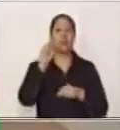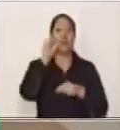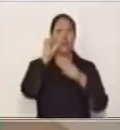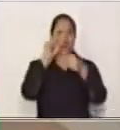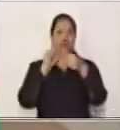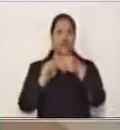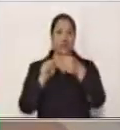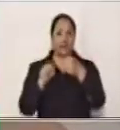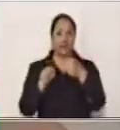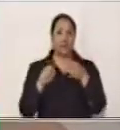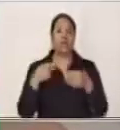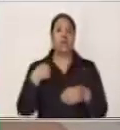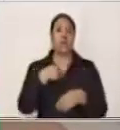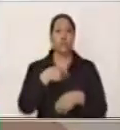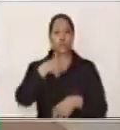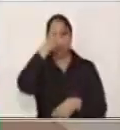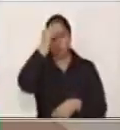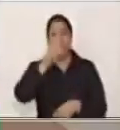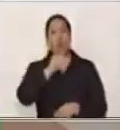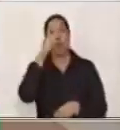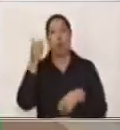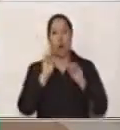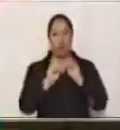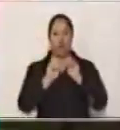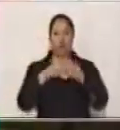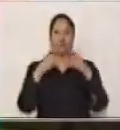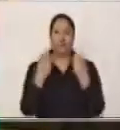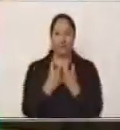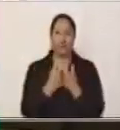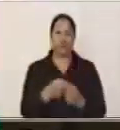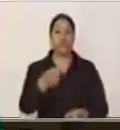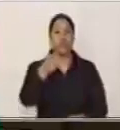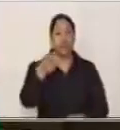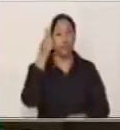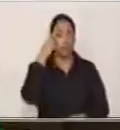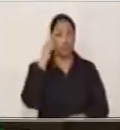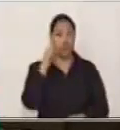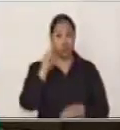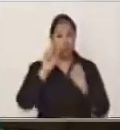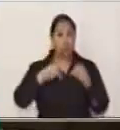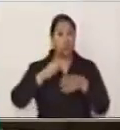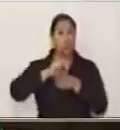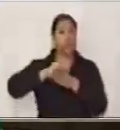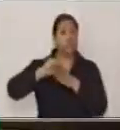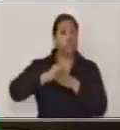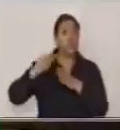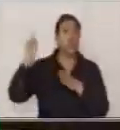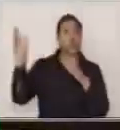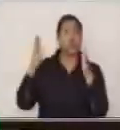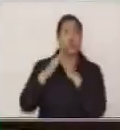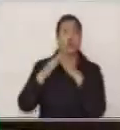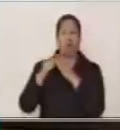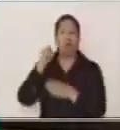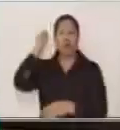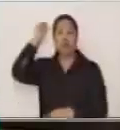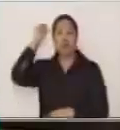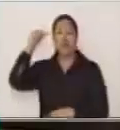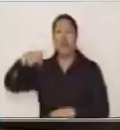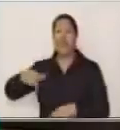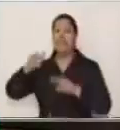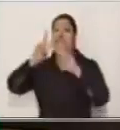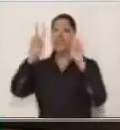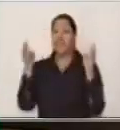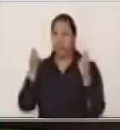clase lo estaremos viendo. Te recomiendo que puedas practicar en casa con un adulto acerca del tema que vimos